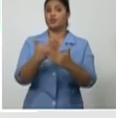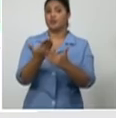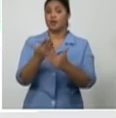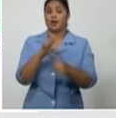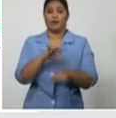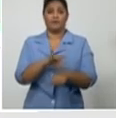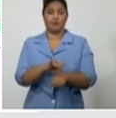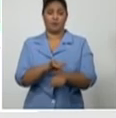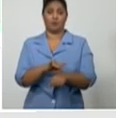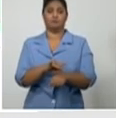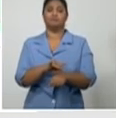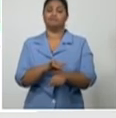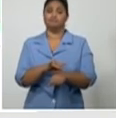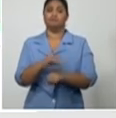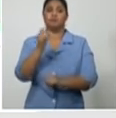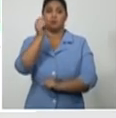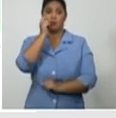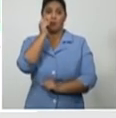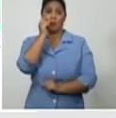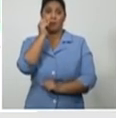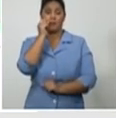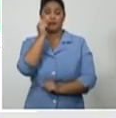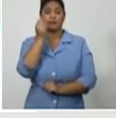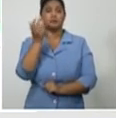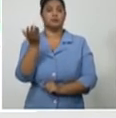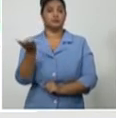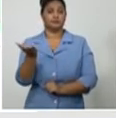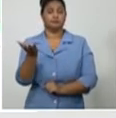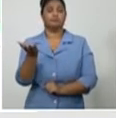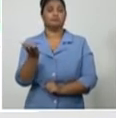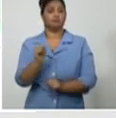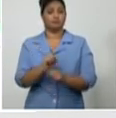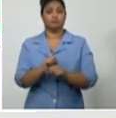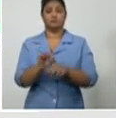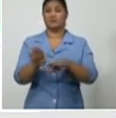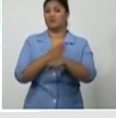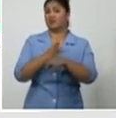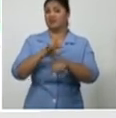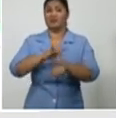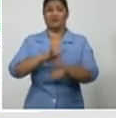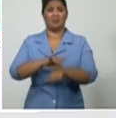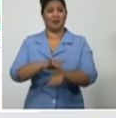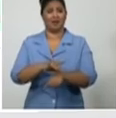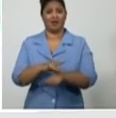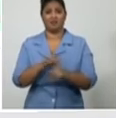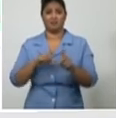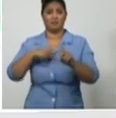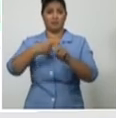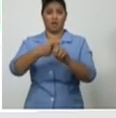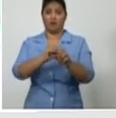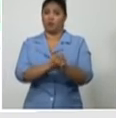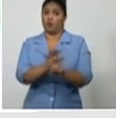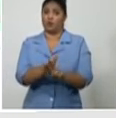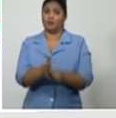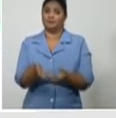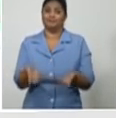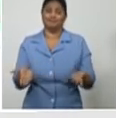este paciente en un momento determinado presentó un grupo de complicaciones, por lo cual